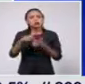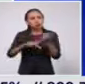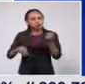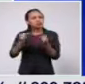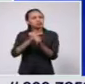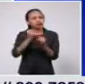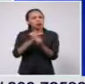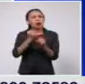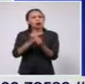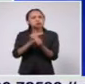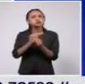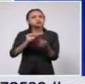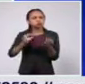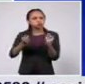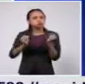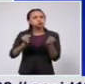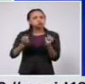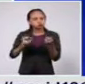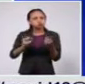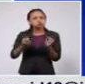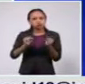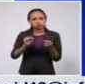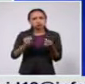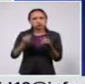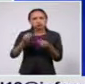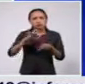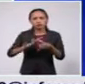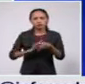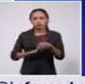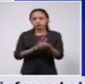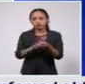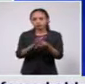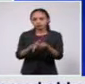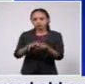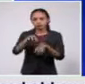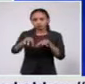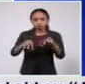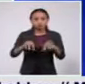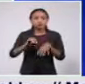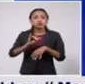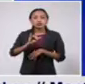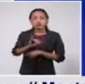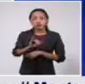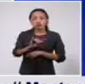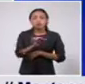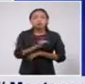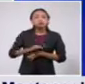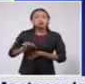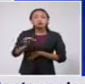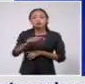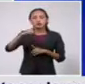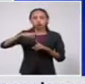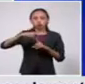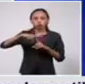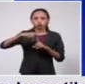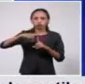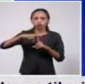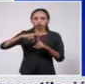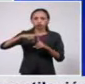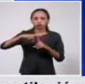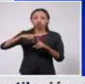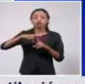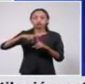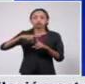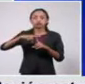que se controle la pandemia. Dispersos 6 en el municipio de Las Tunas, que es donde ellos han tenido